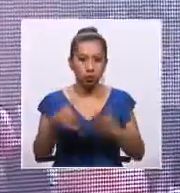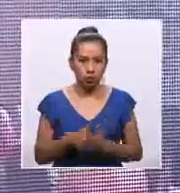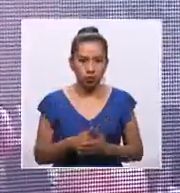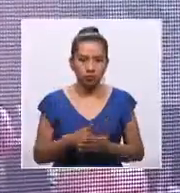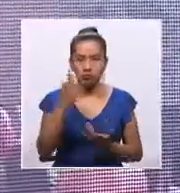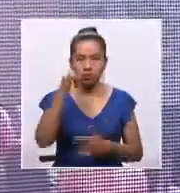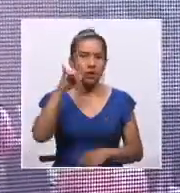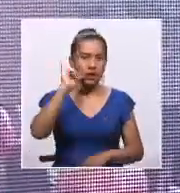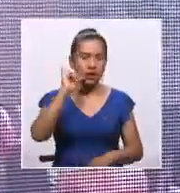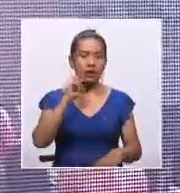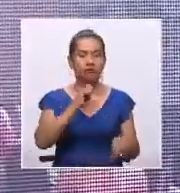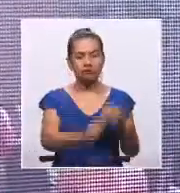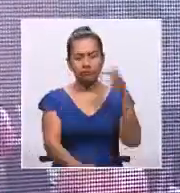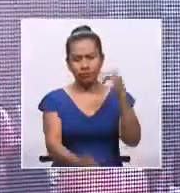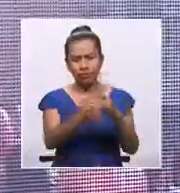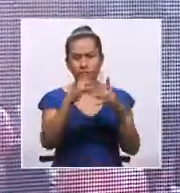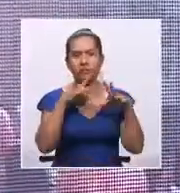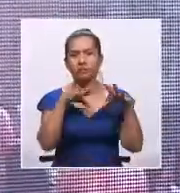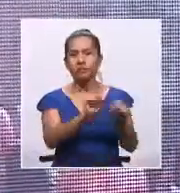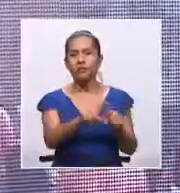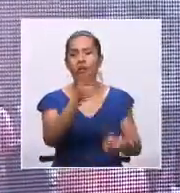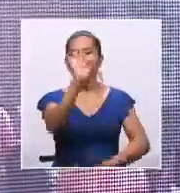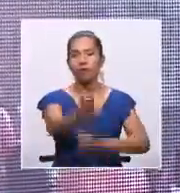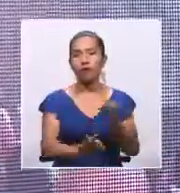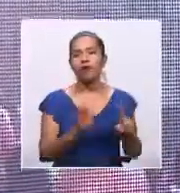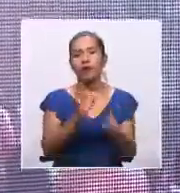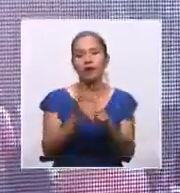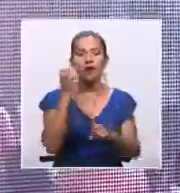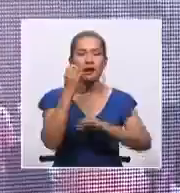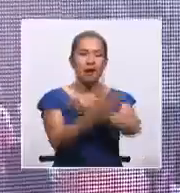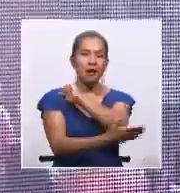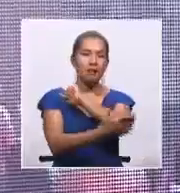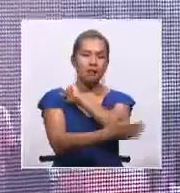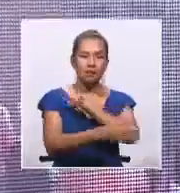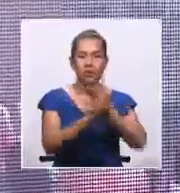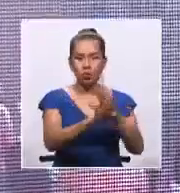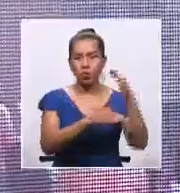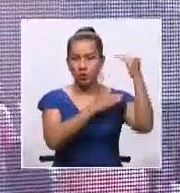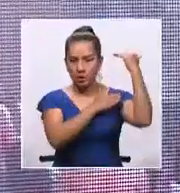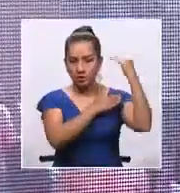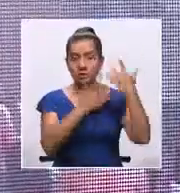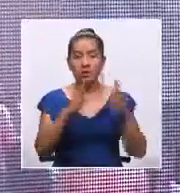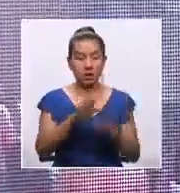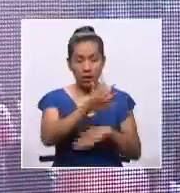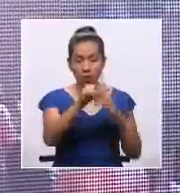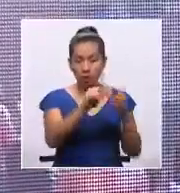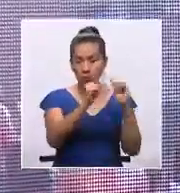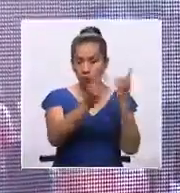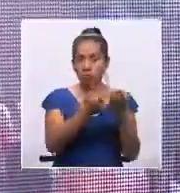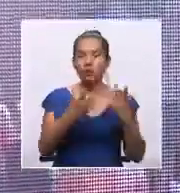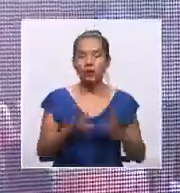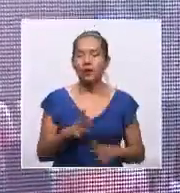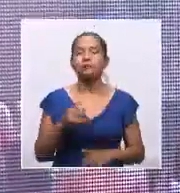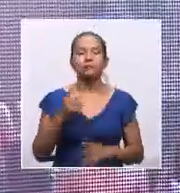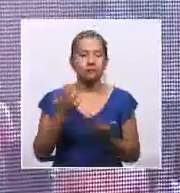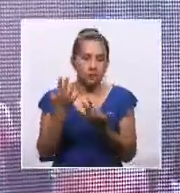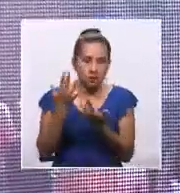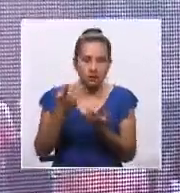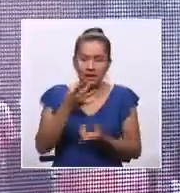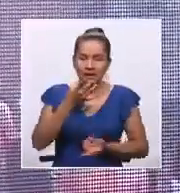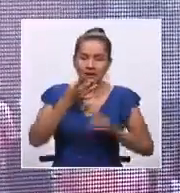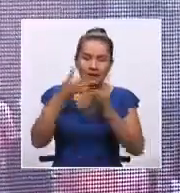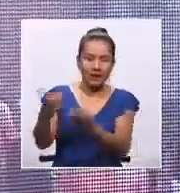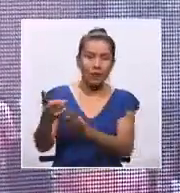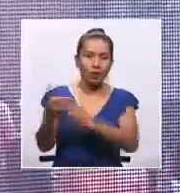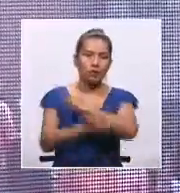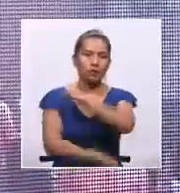y quema de la Federación de Trabajadores Campesinos en Santa Cruz, sector que ya ha anunciado acciones legales en contra de quienes son